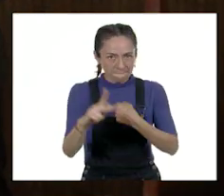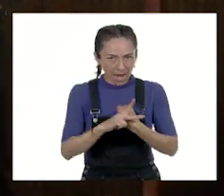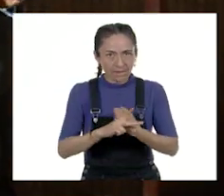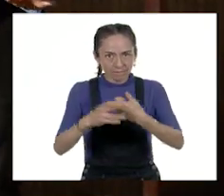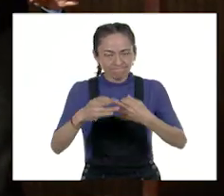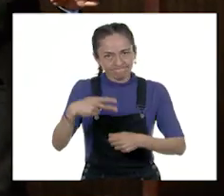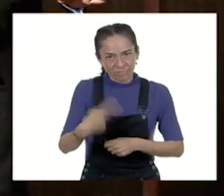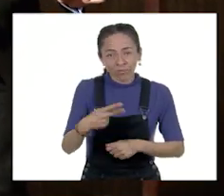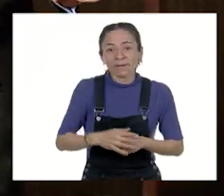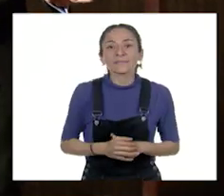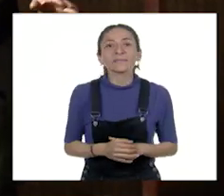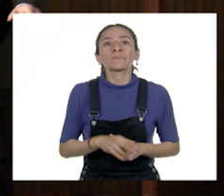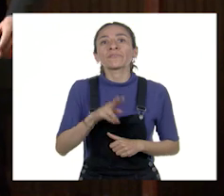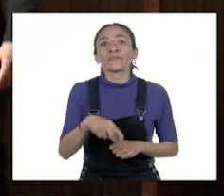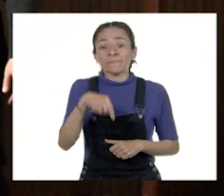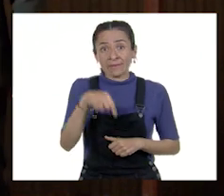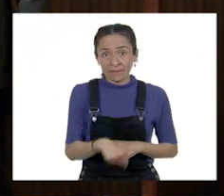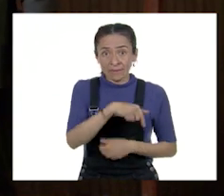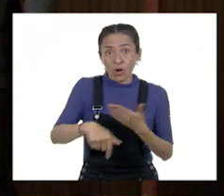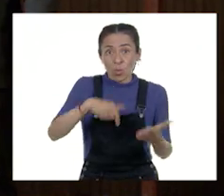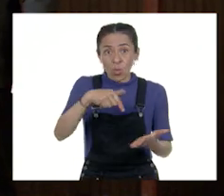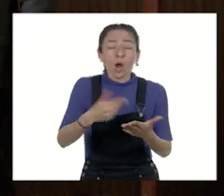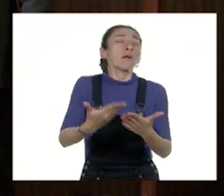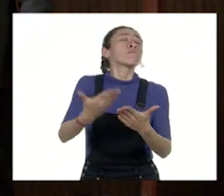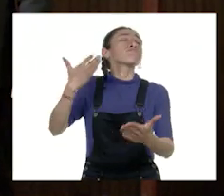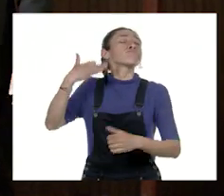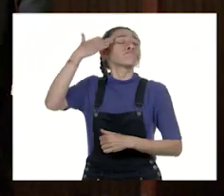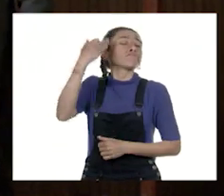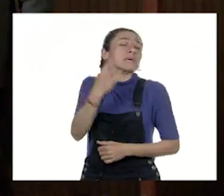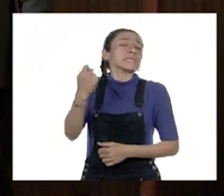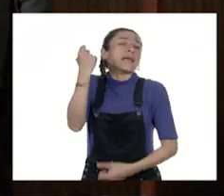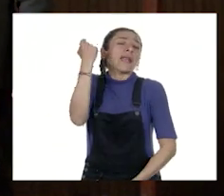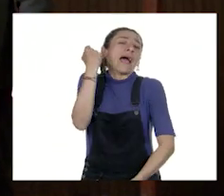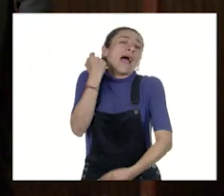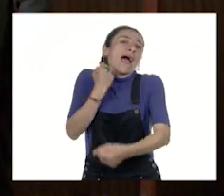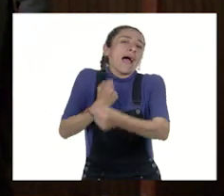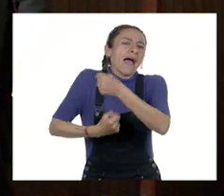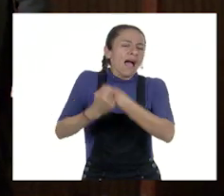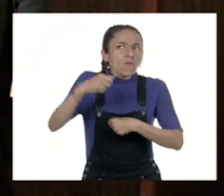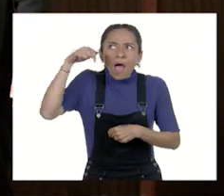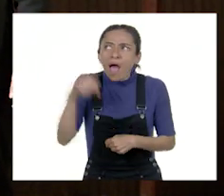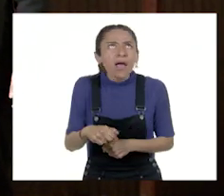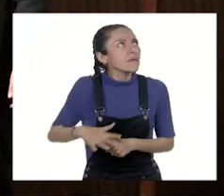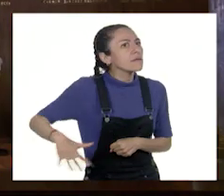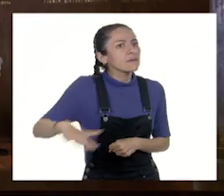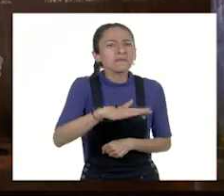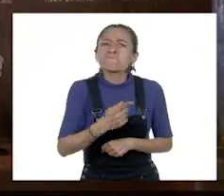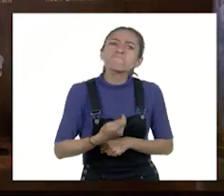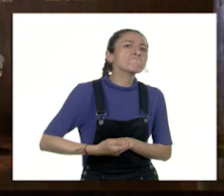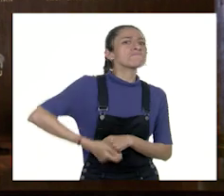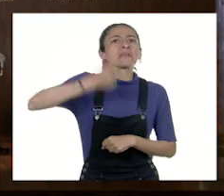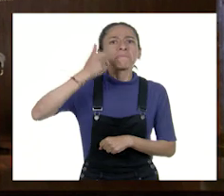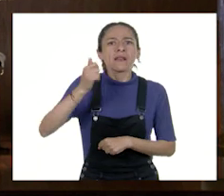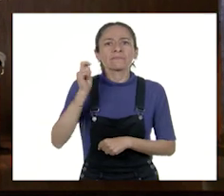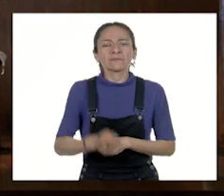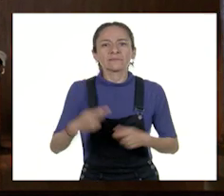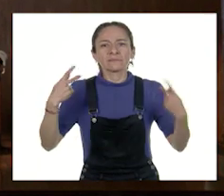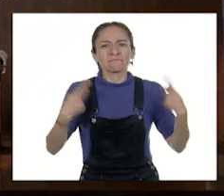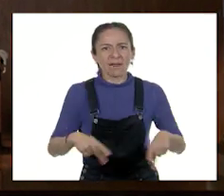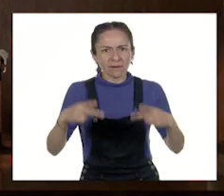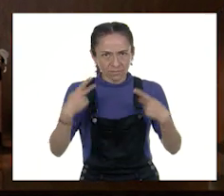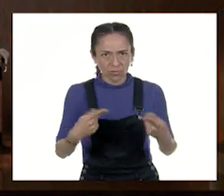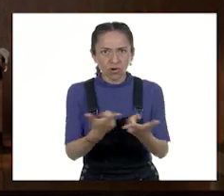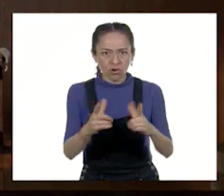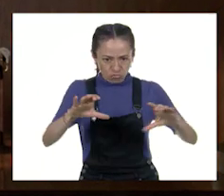fue en este mismo lugar, hace 100 años, que se escucharon por primera vez las voces de la Constitución. Aquí, un grupo